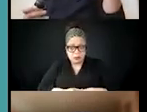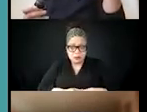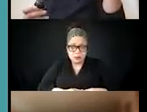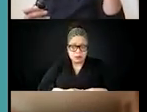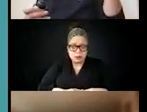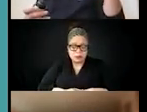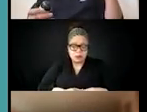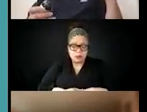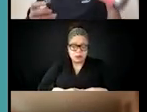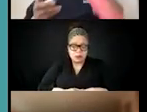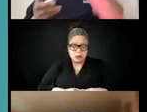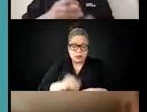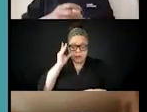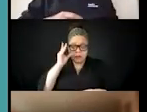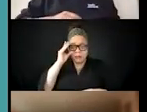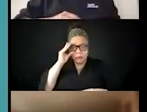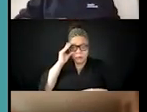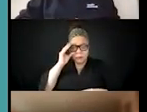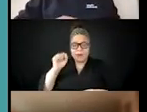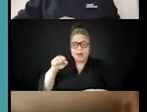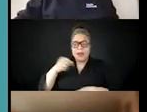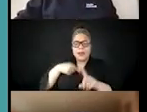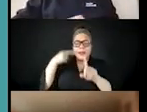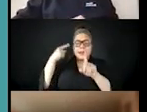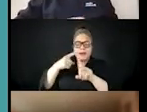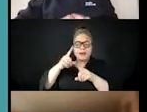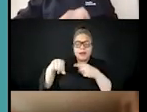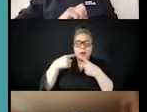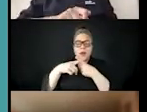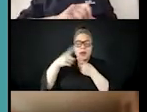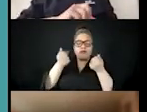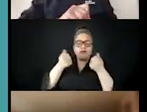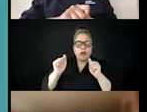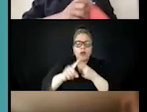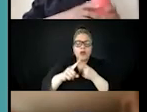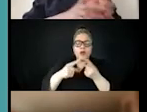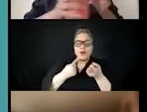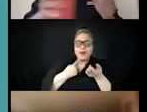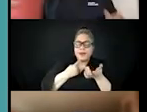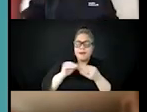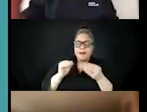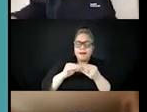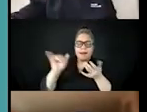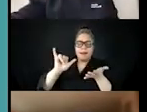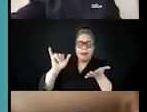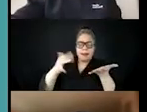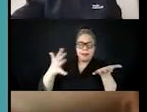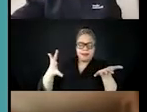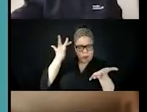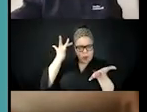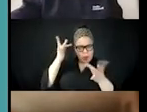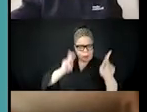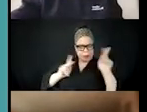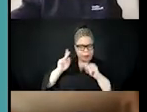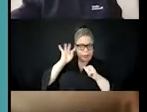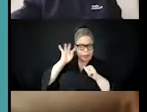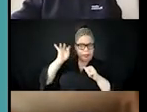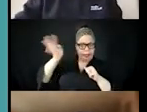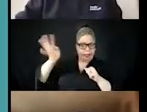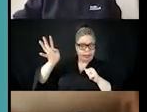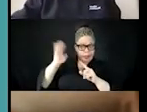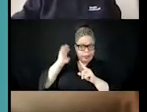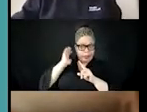estabas diciendo porque la gente pretende ser negra en redes sociales quieren crear